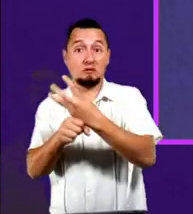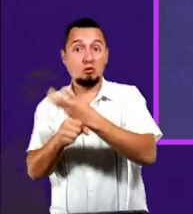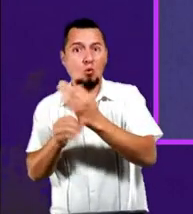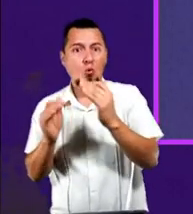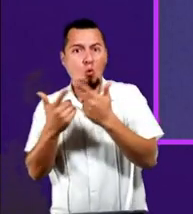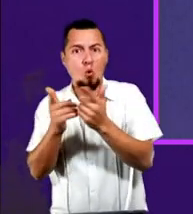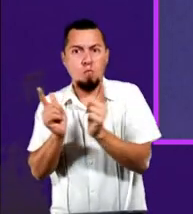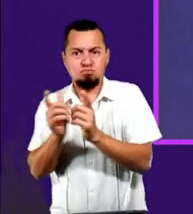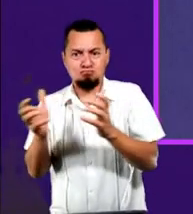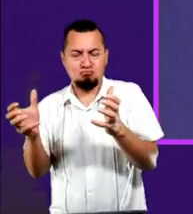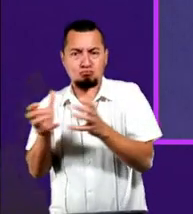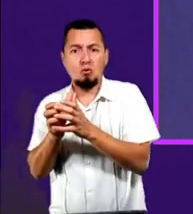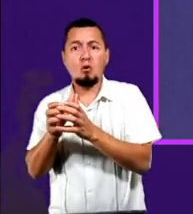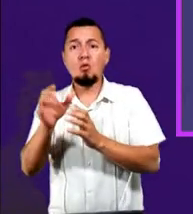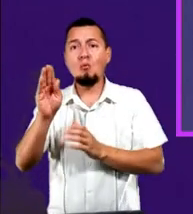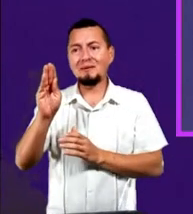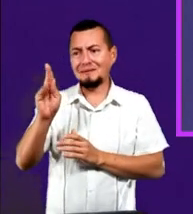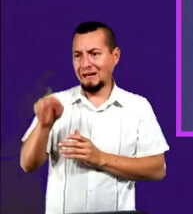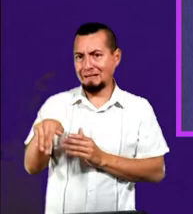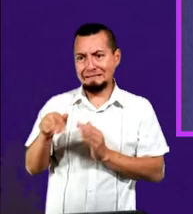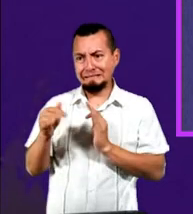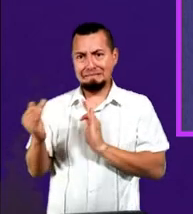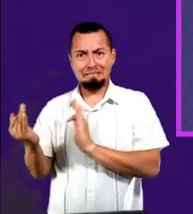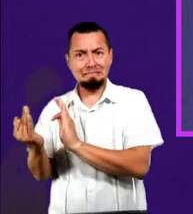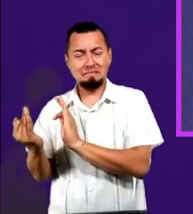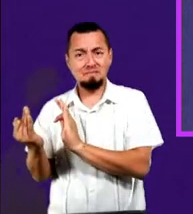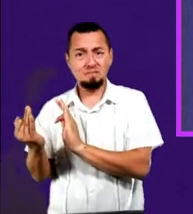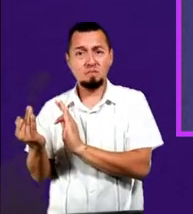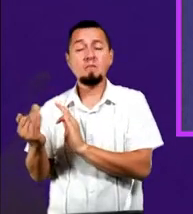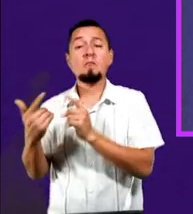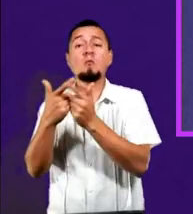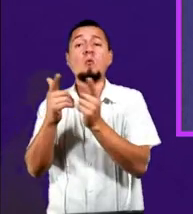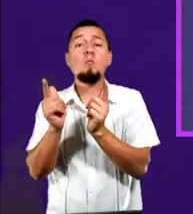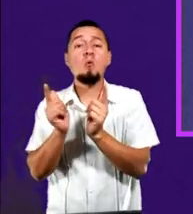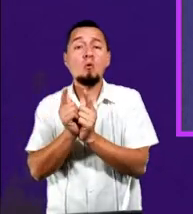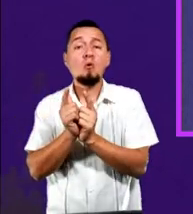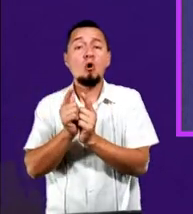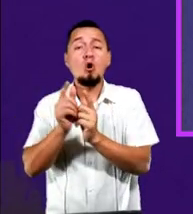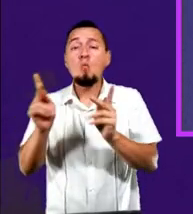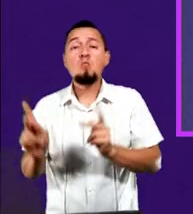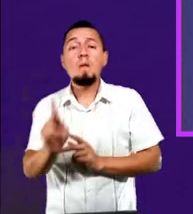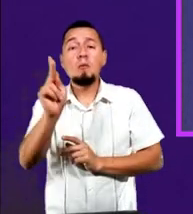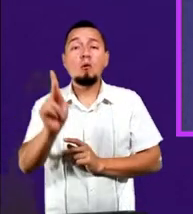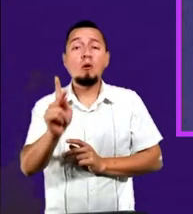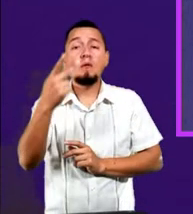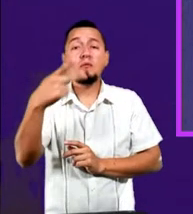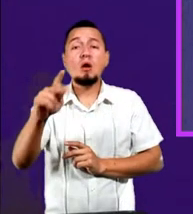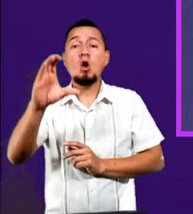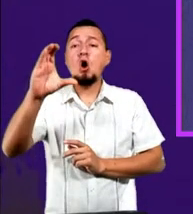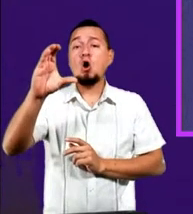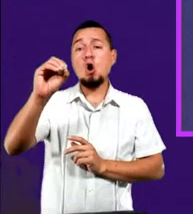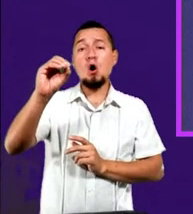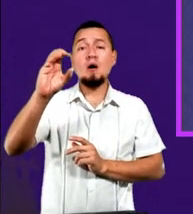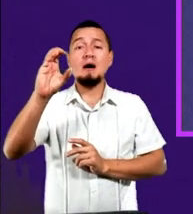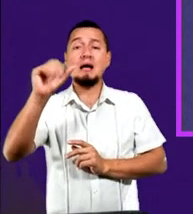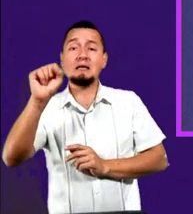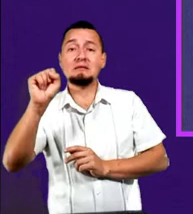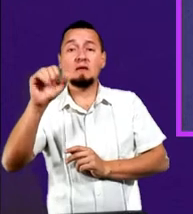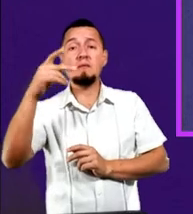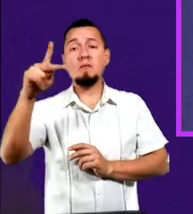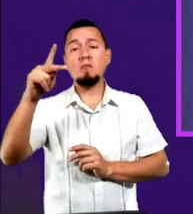donde estamos, el grupo originario de Cocas en la isla de Mezcala,